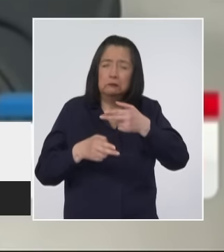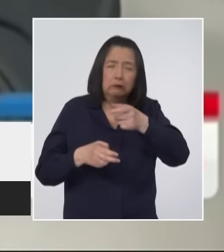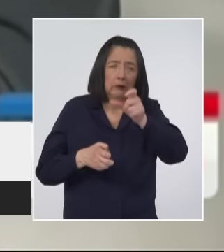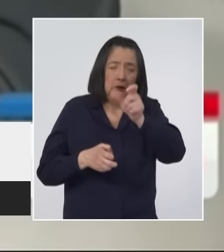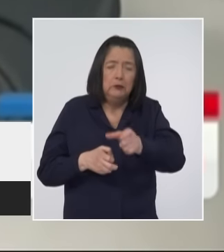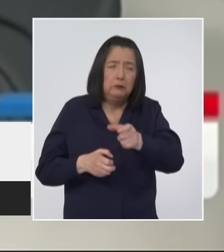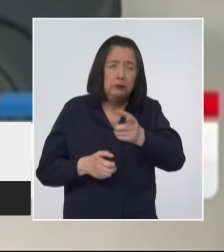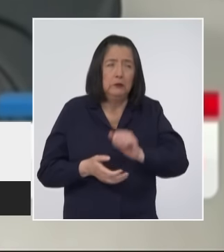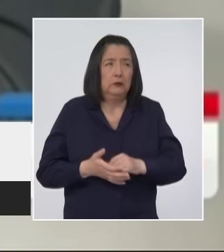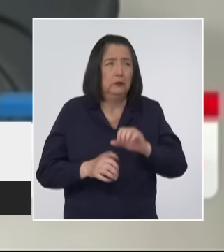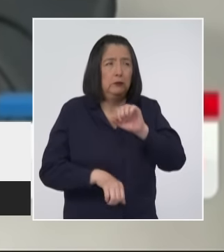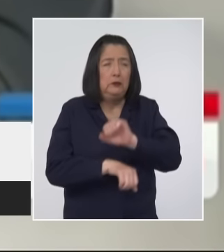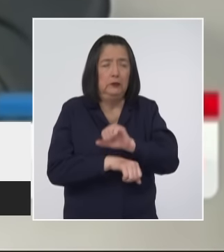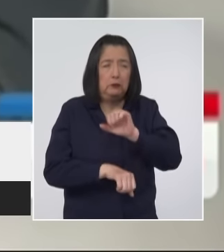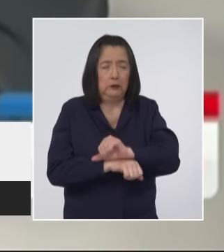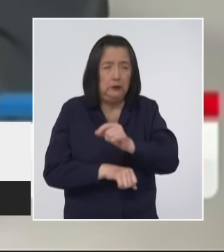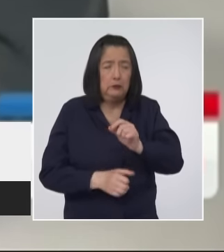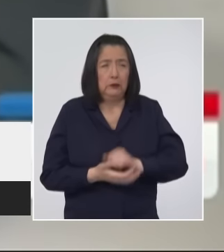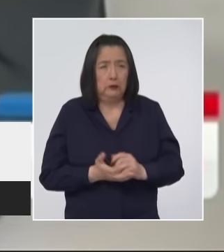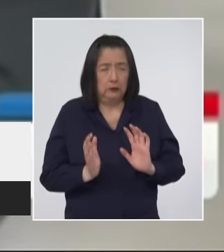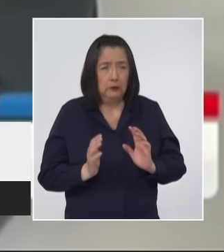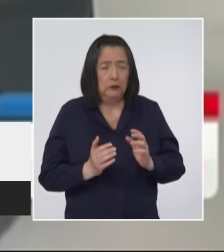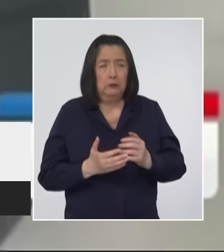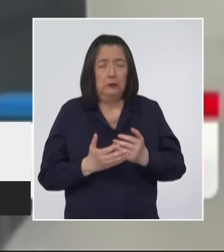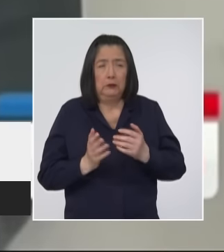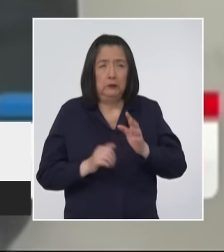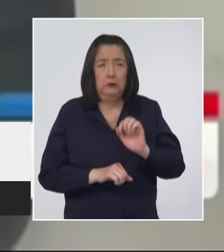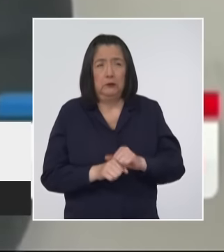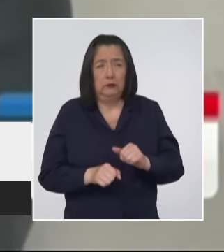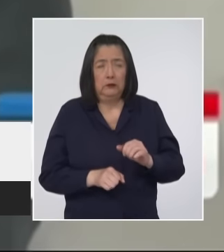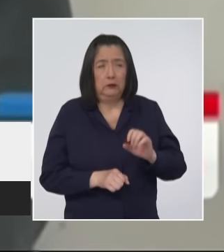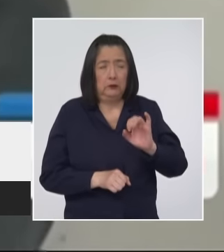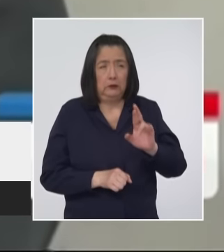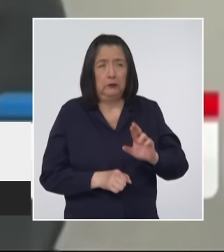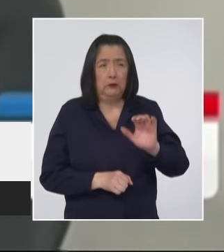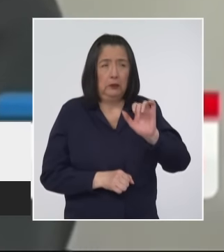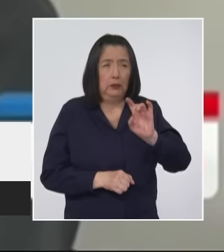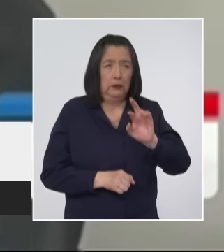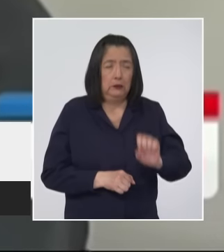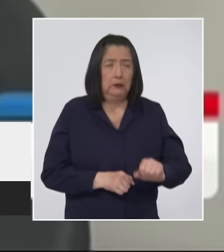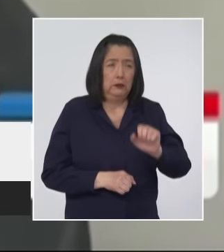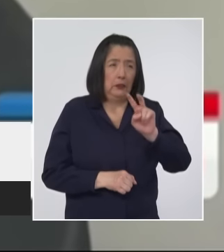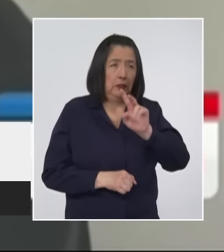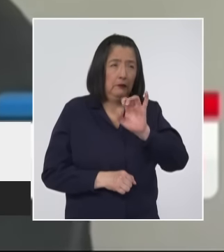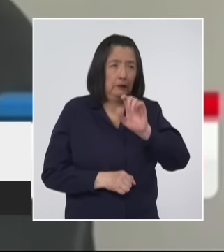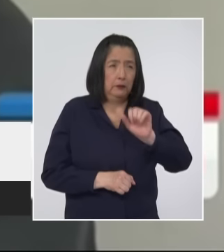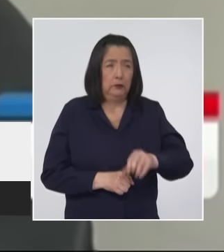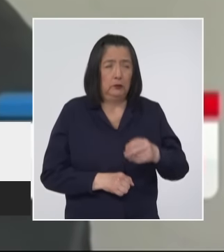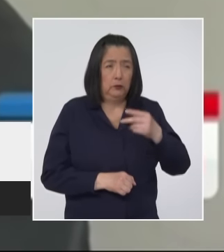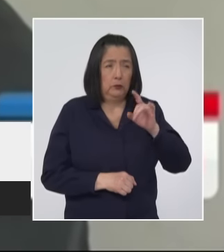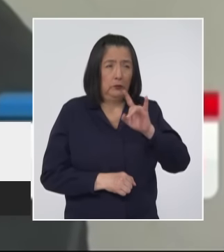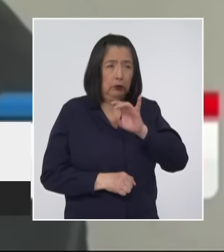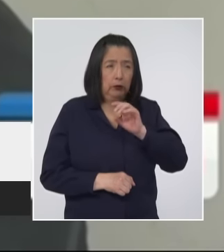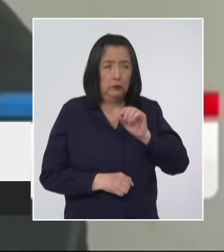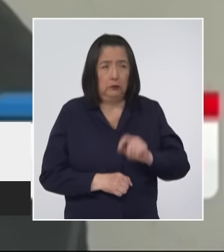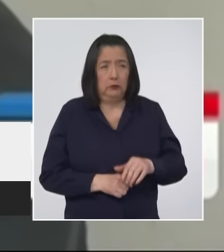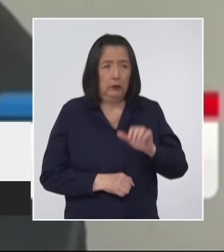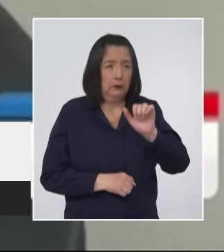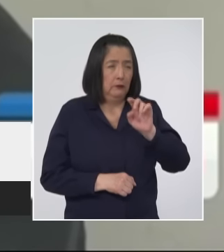del detenido preliminarmente, señor Andrés Avelino Hurtado Grados.